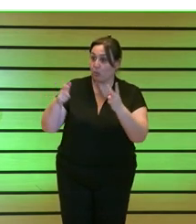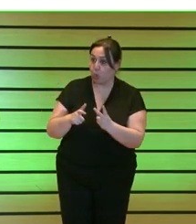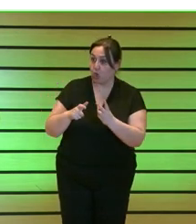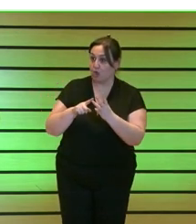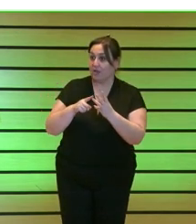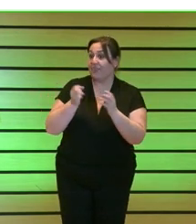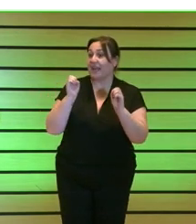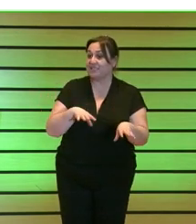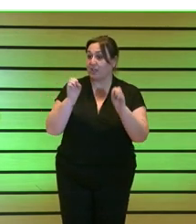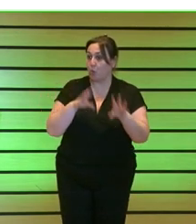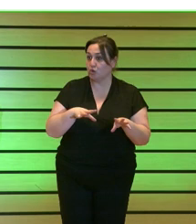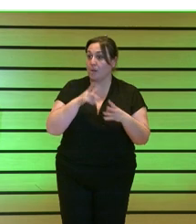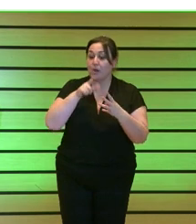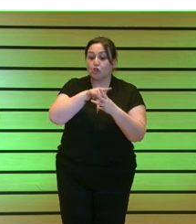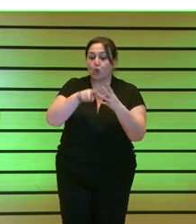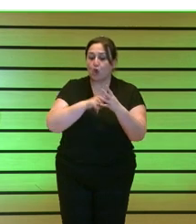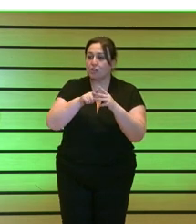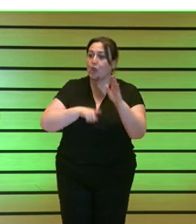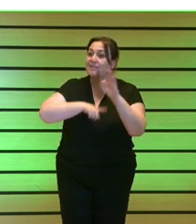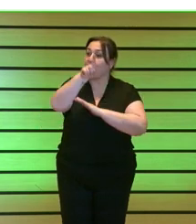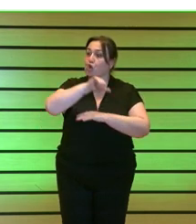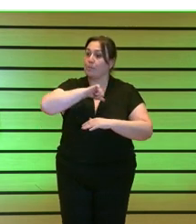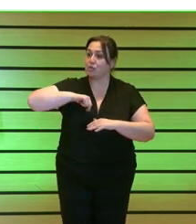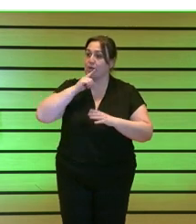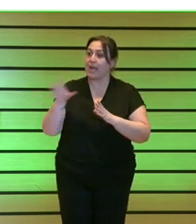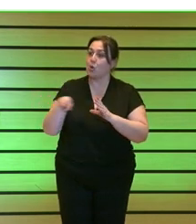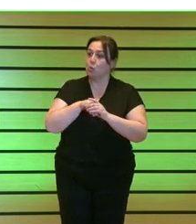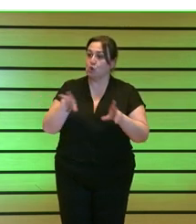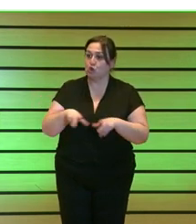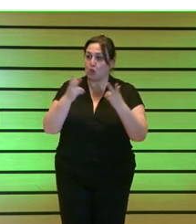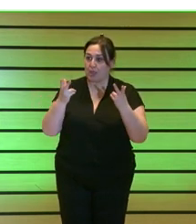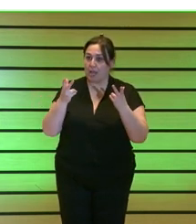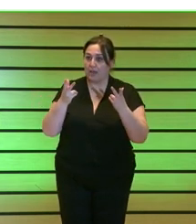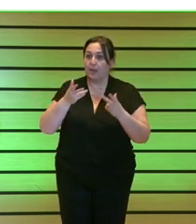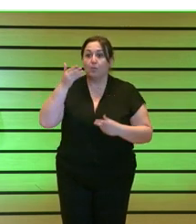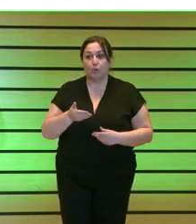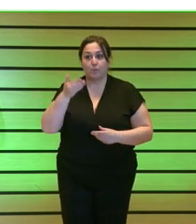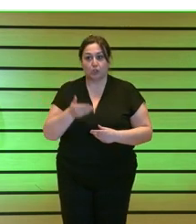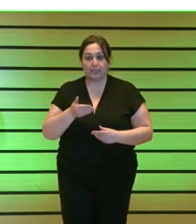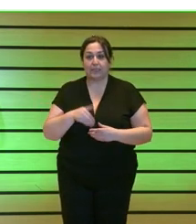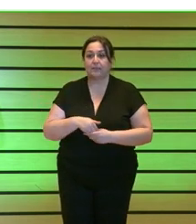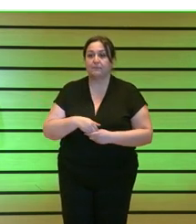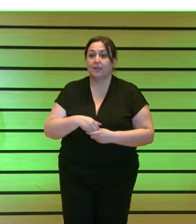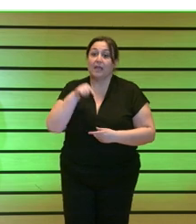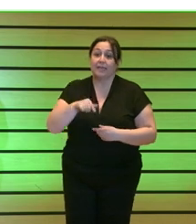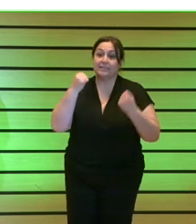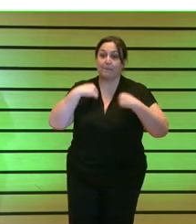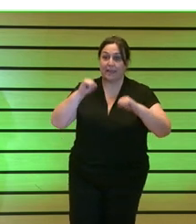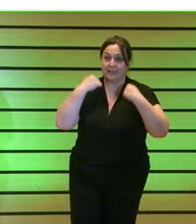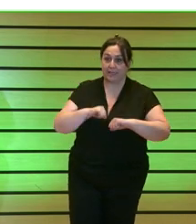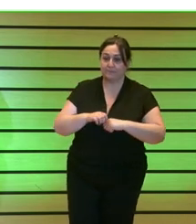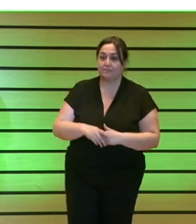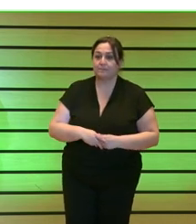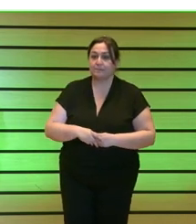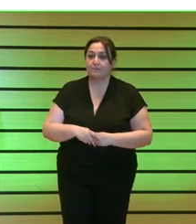residuos pero todo ello con un desarrollo personal y una inclusión social muy importante en esta en esta práctica en